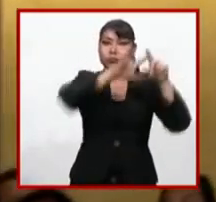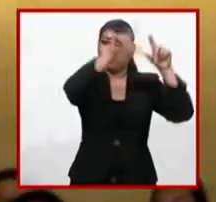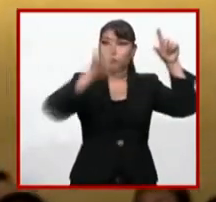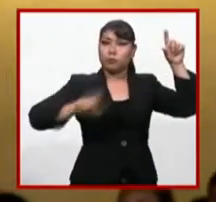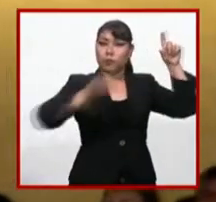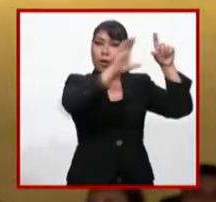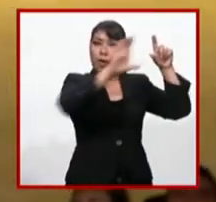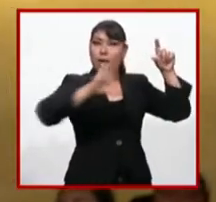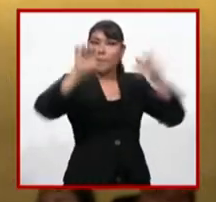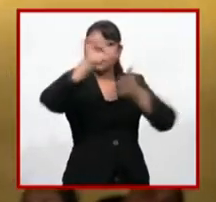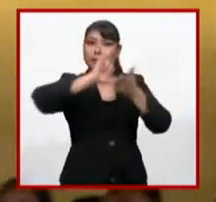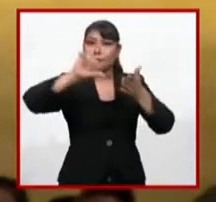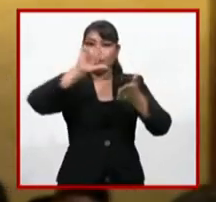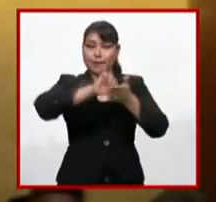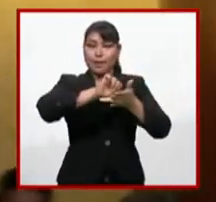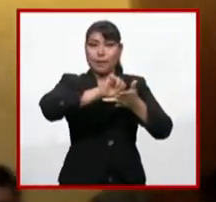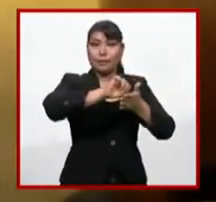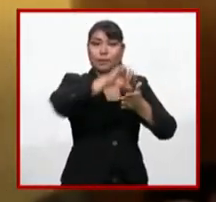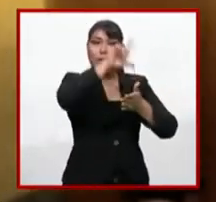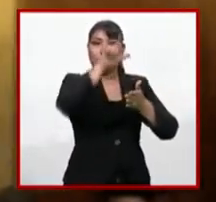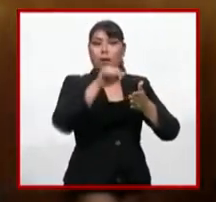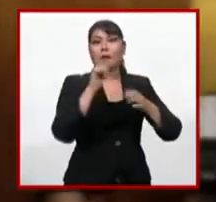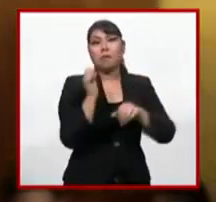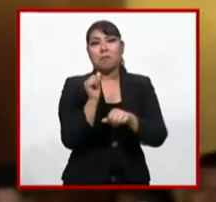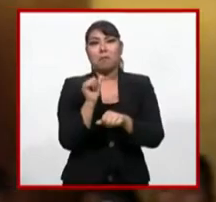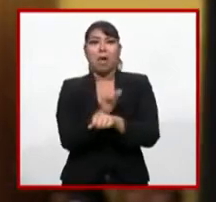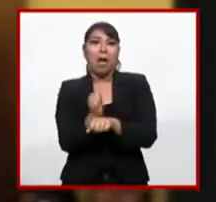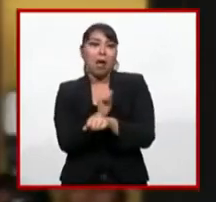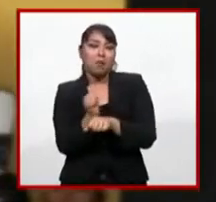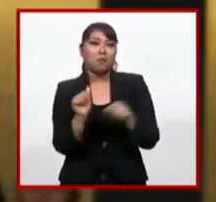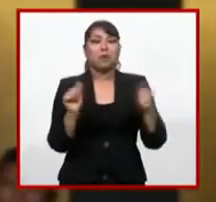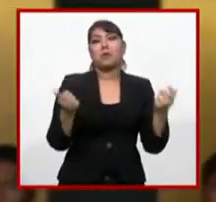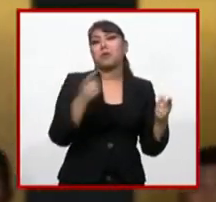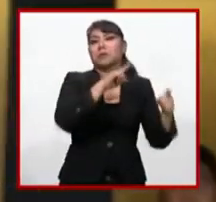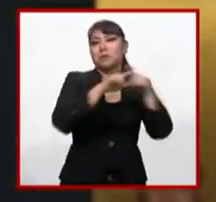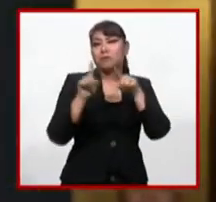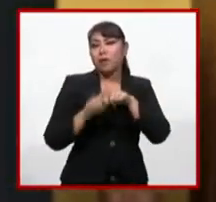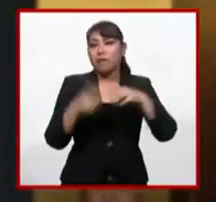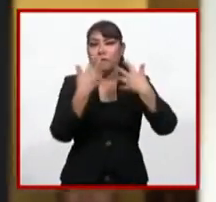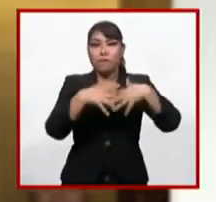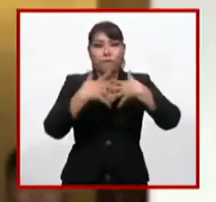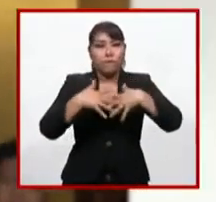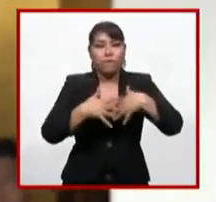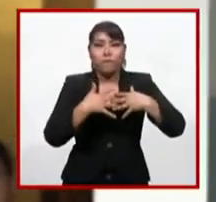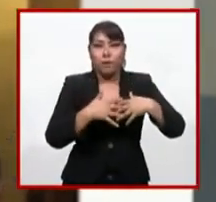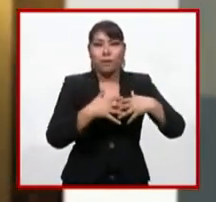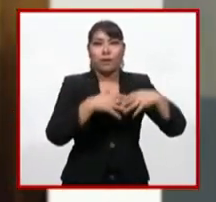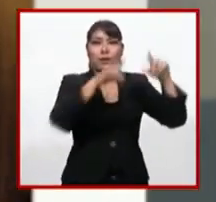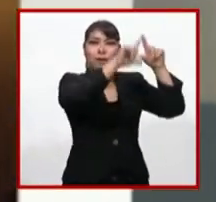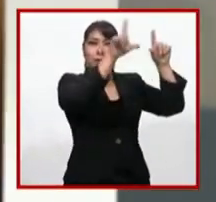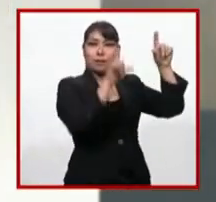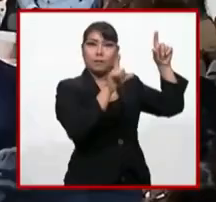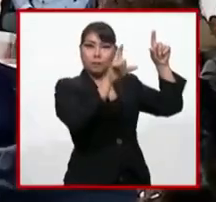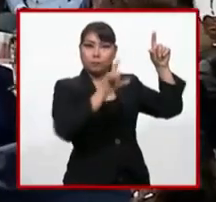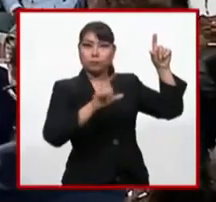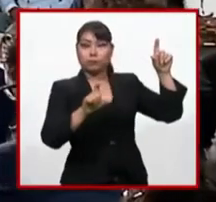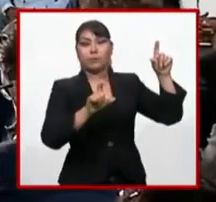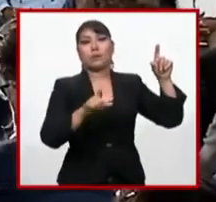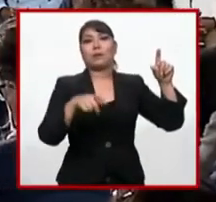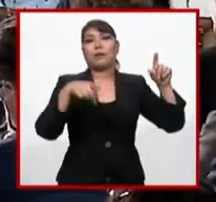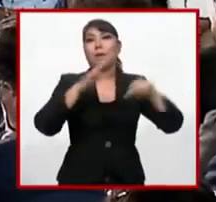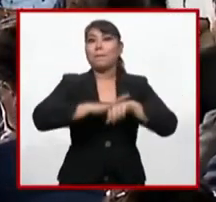detonó el sector automotriz, aeronáutico y agroindustrial. Con el